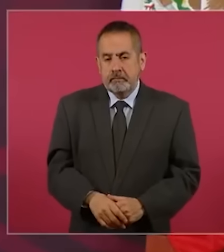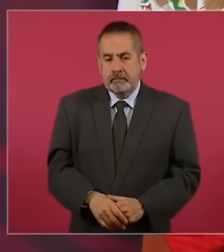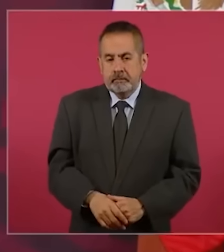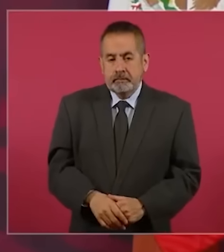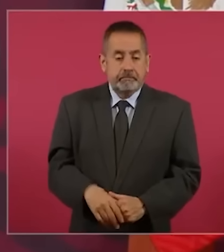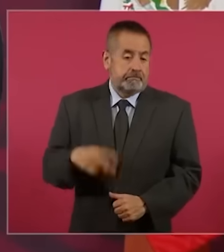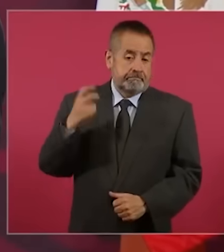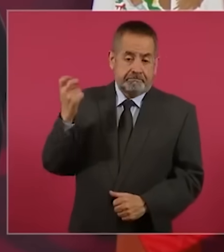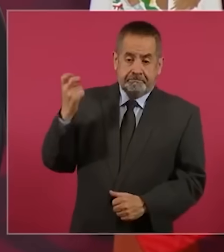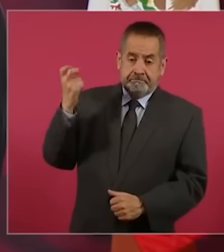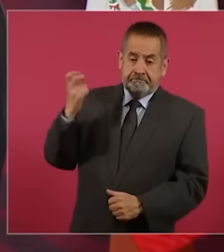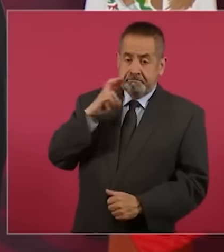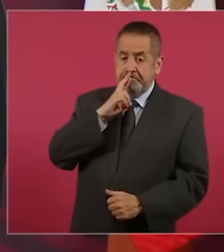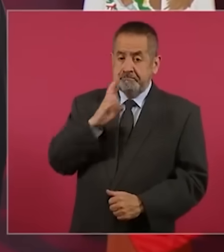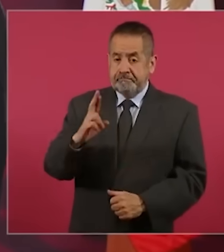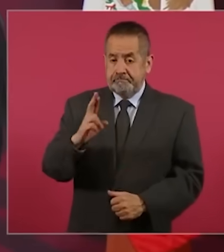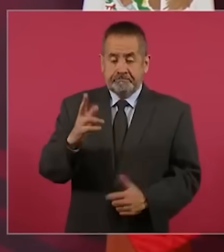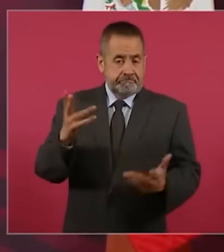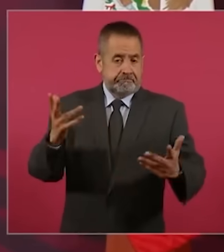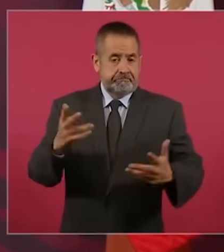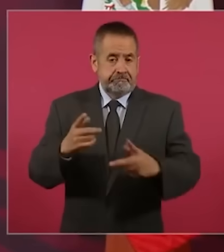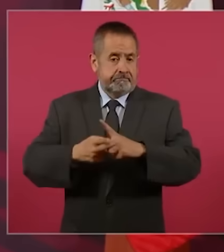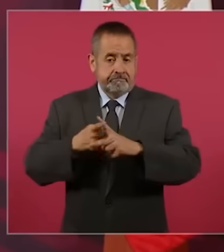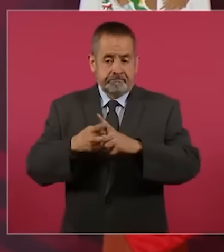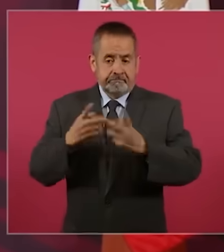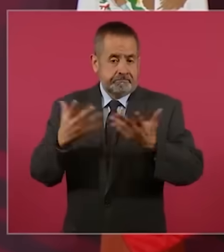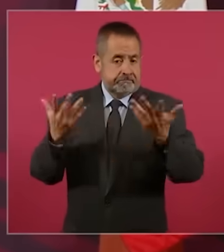y este es el resultado. Entonces,